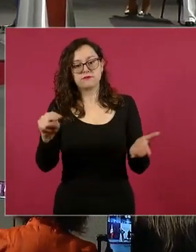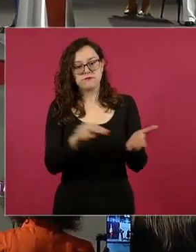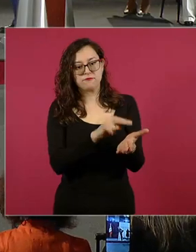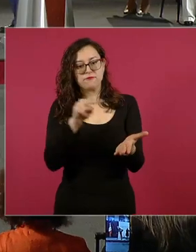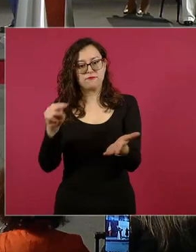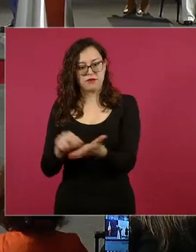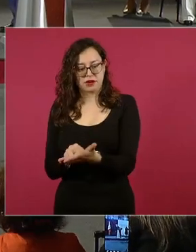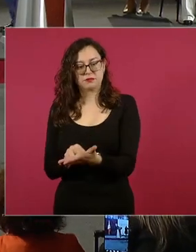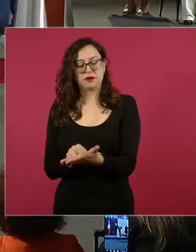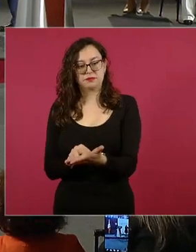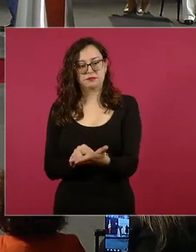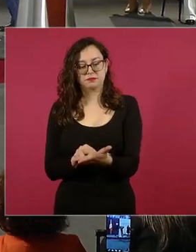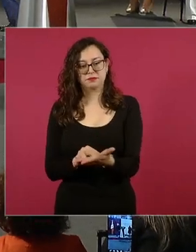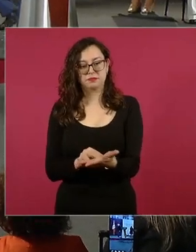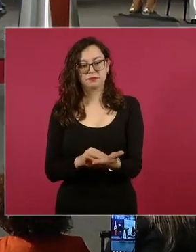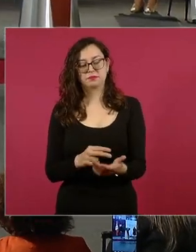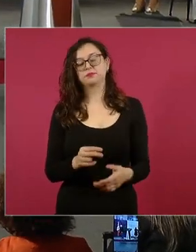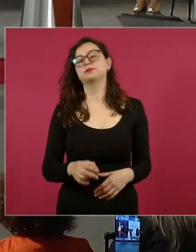de